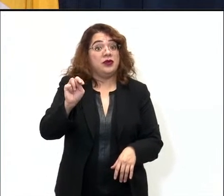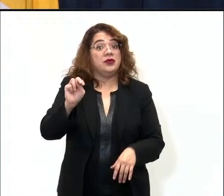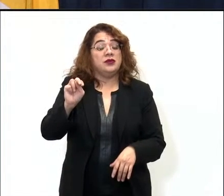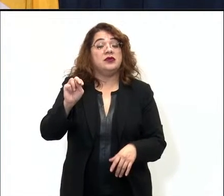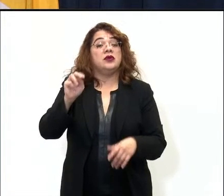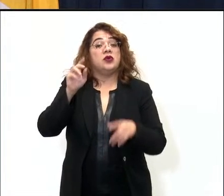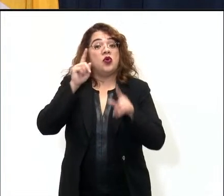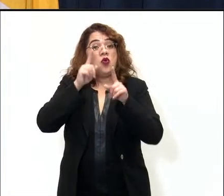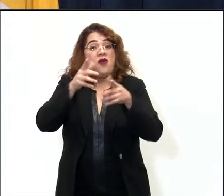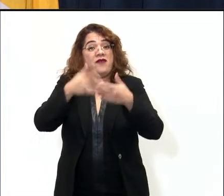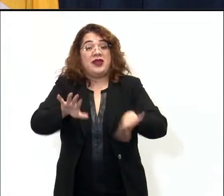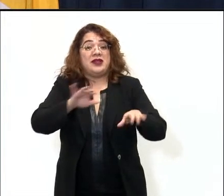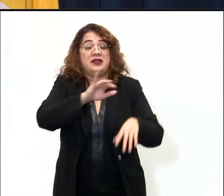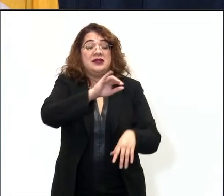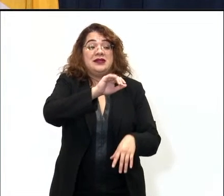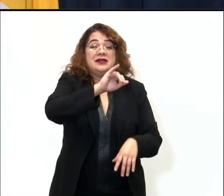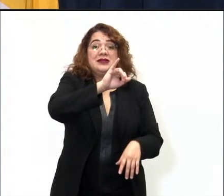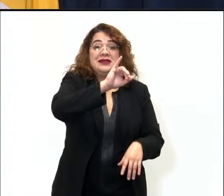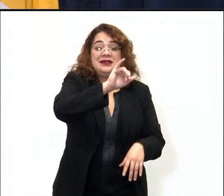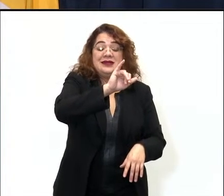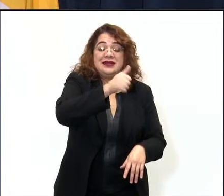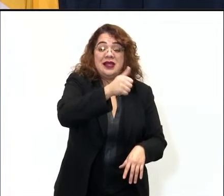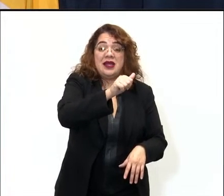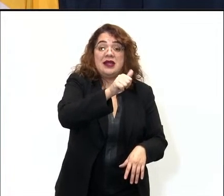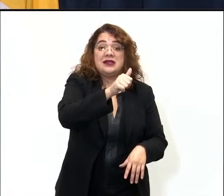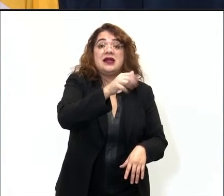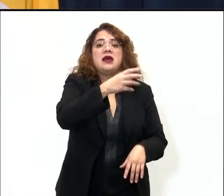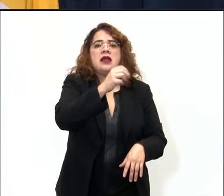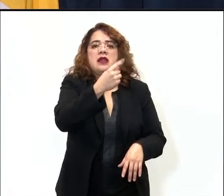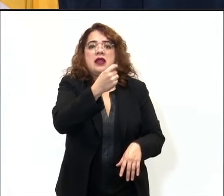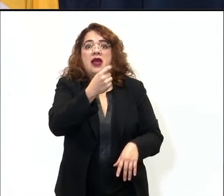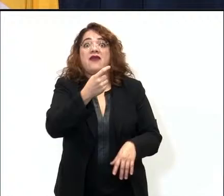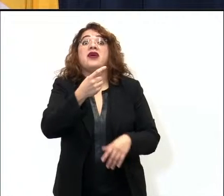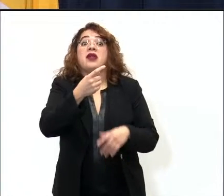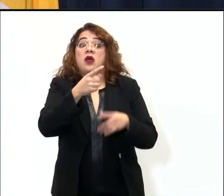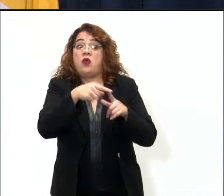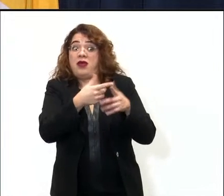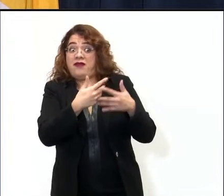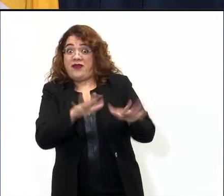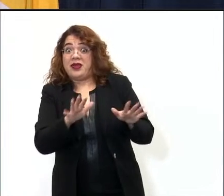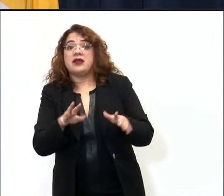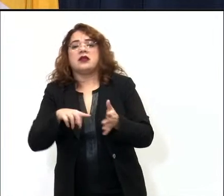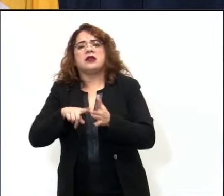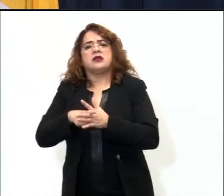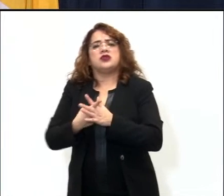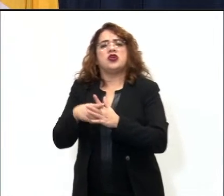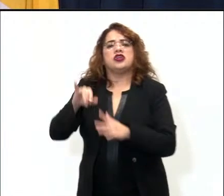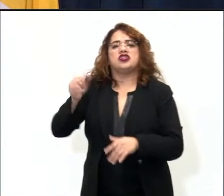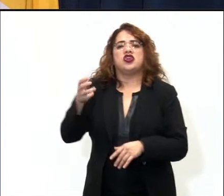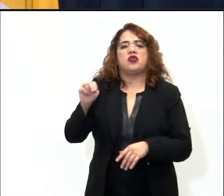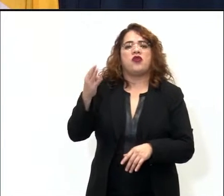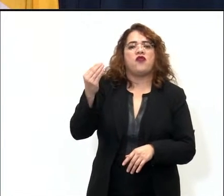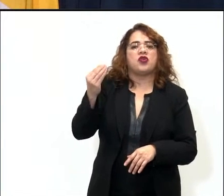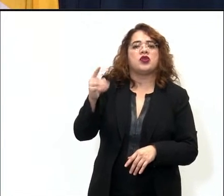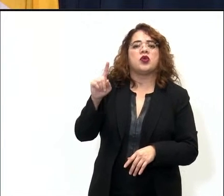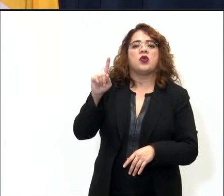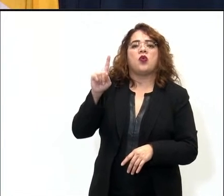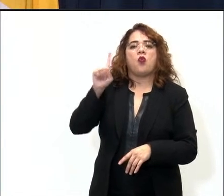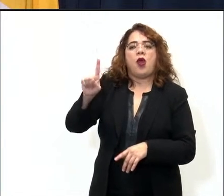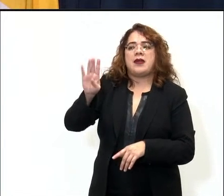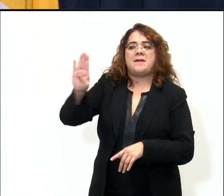vacunar a sectores e individuos en el nivel 1B, que incluye trabajadores de servicios de